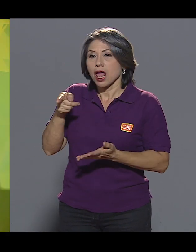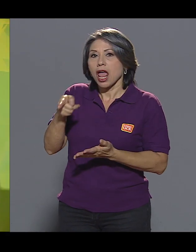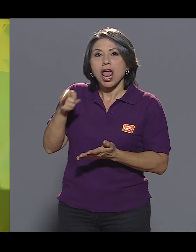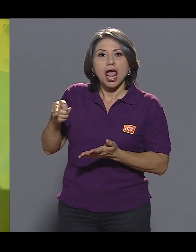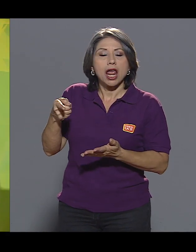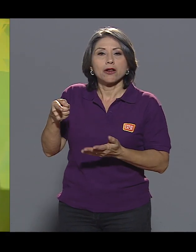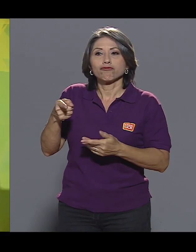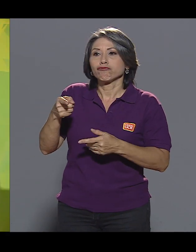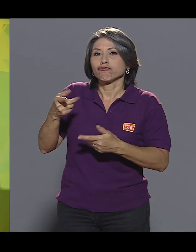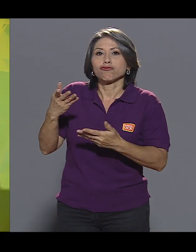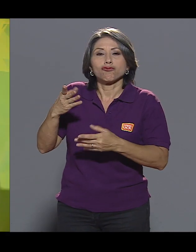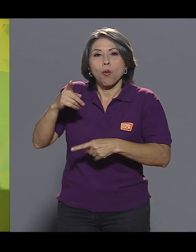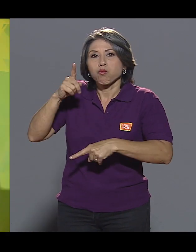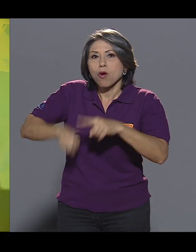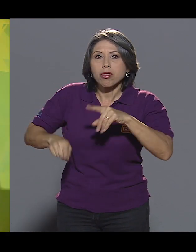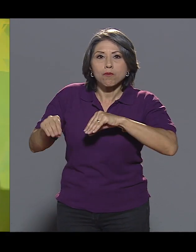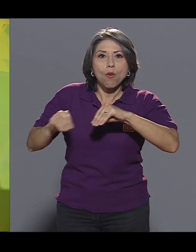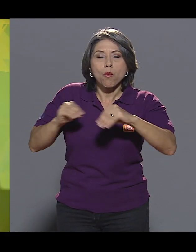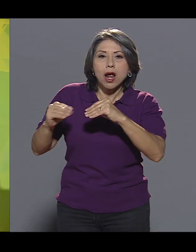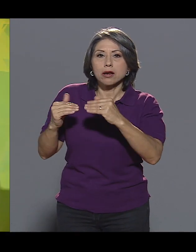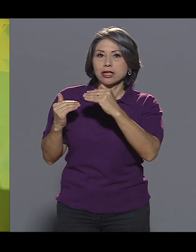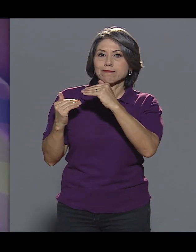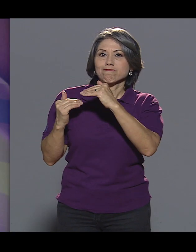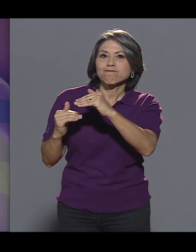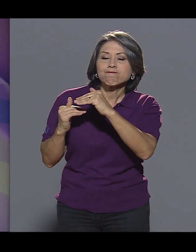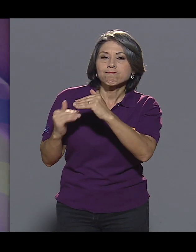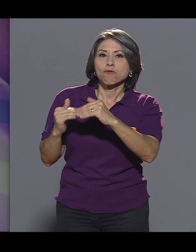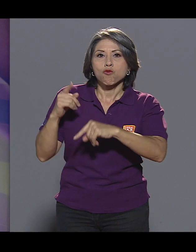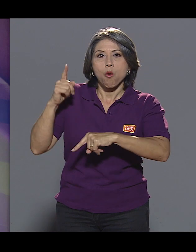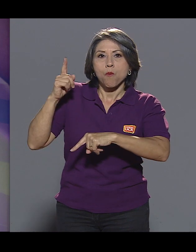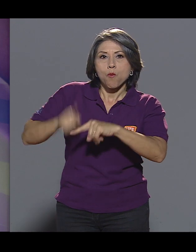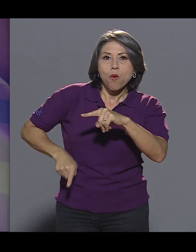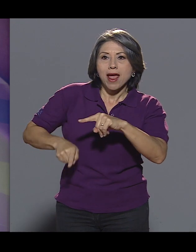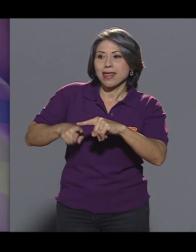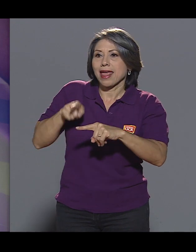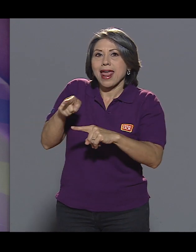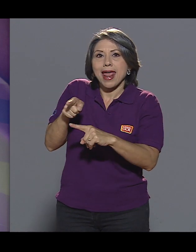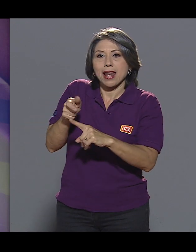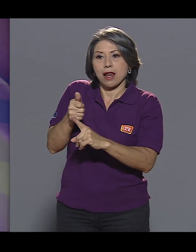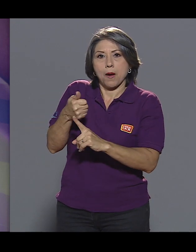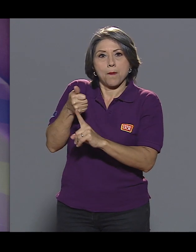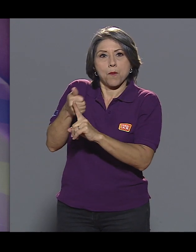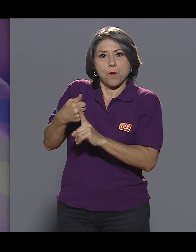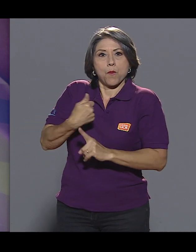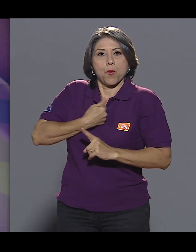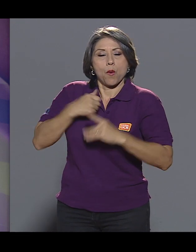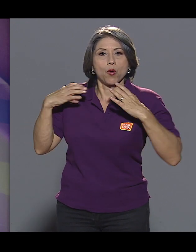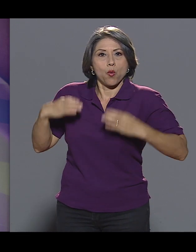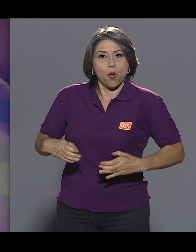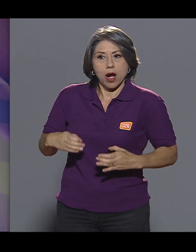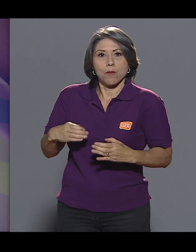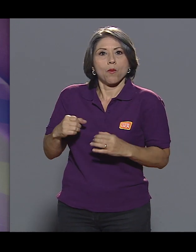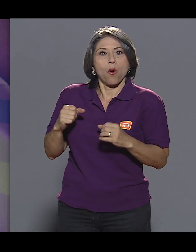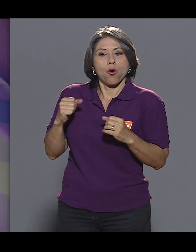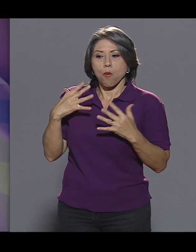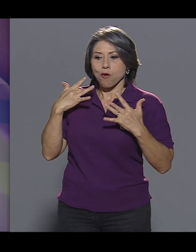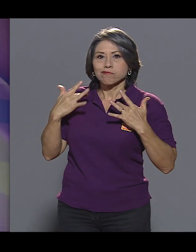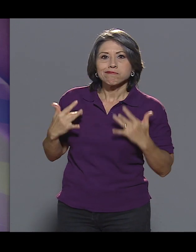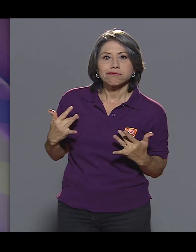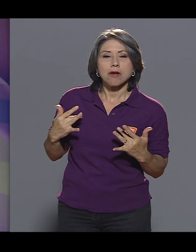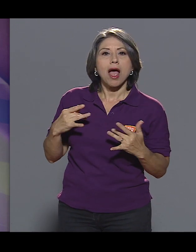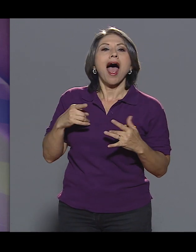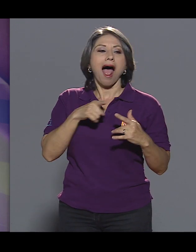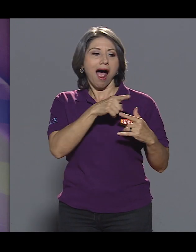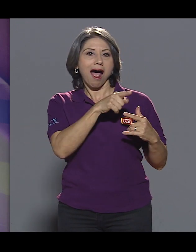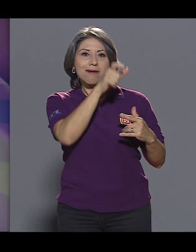cuestión de movilidad reducida, no puede tener ese acceso a su propio cuerpo. El asistente sexual viene a ser como